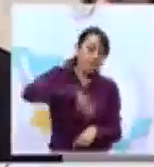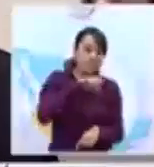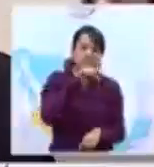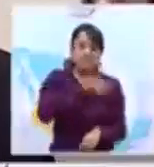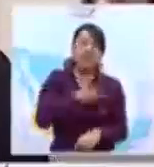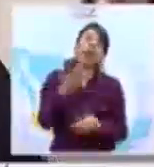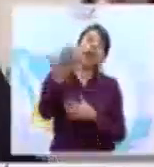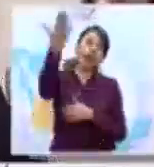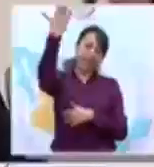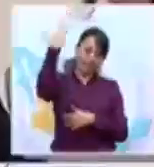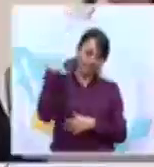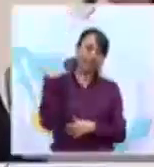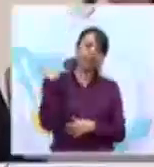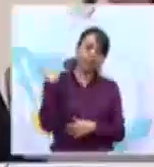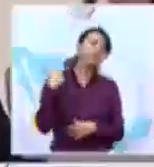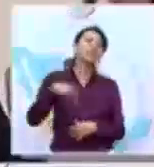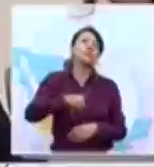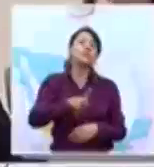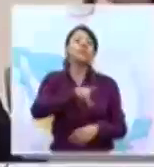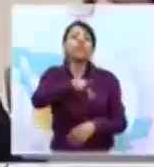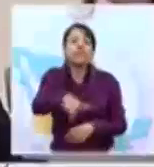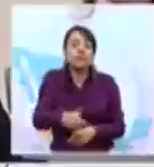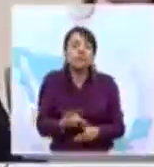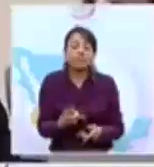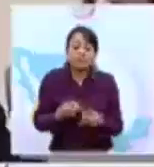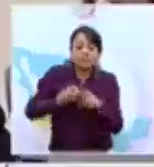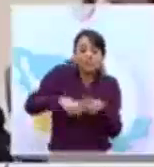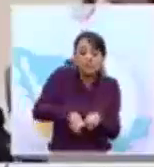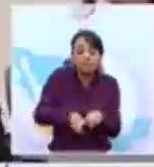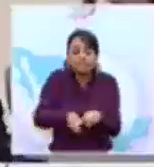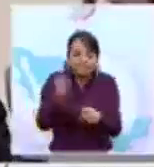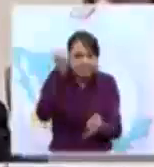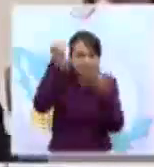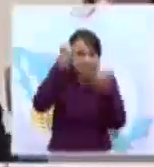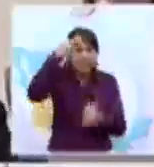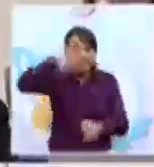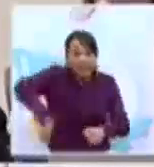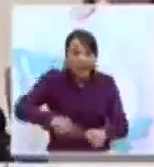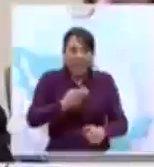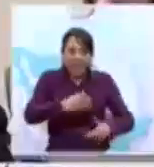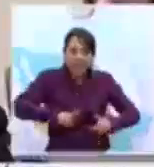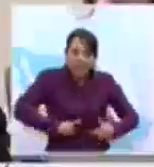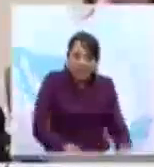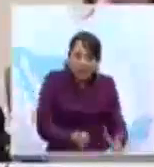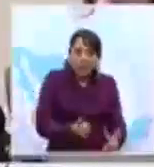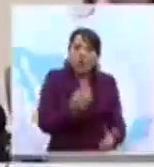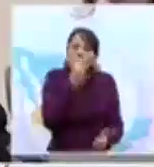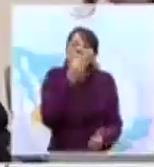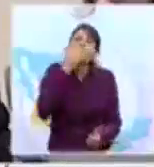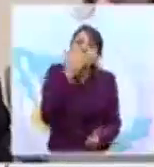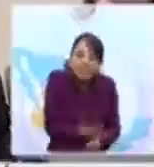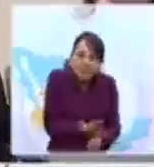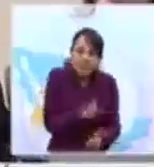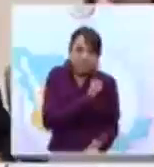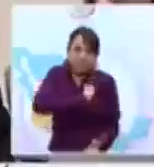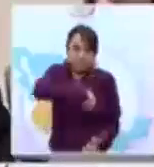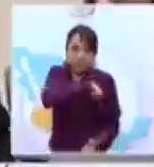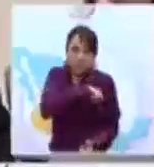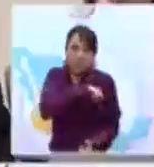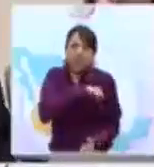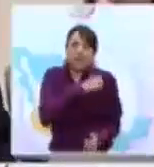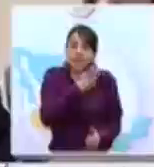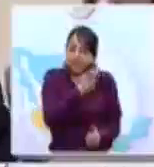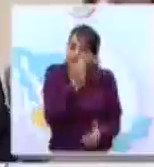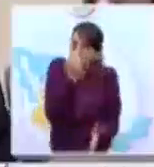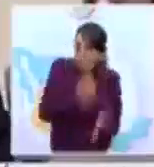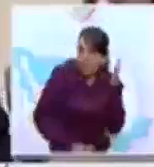las políticas justamente de combate a la desnutrición, donde el alimento, el uso de la asistencia